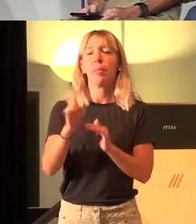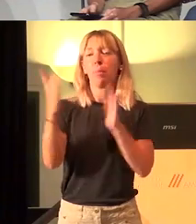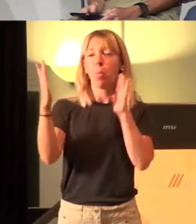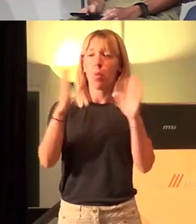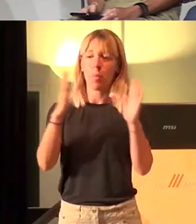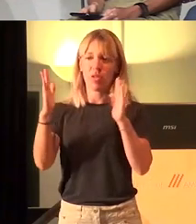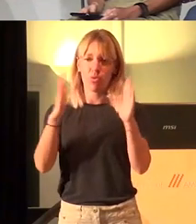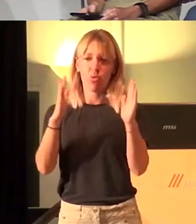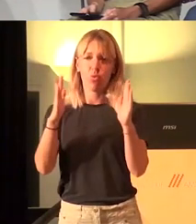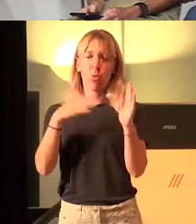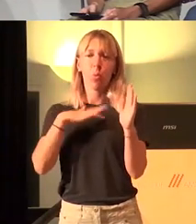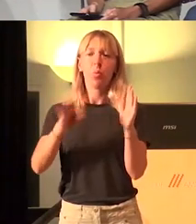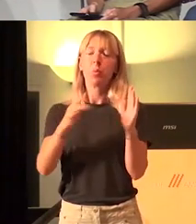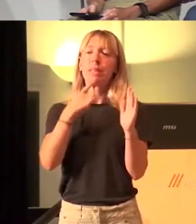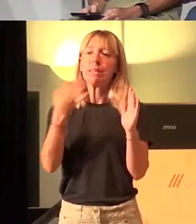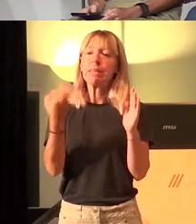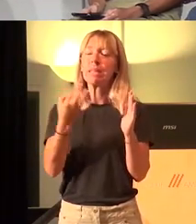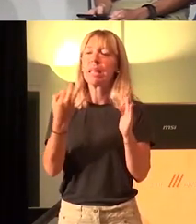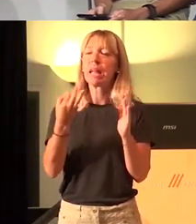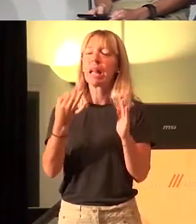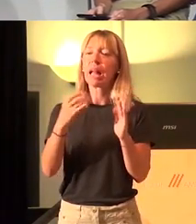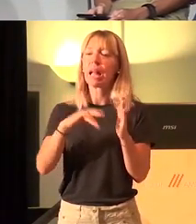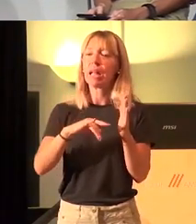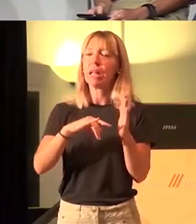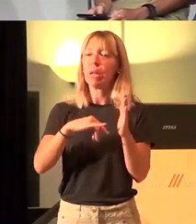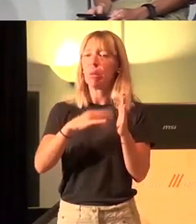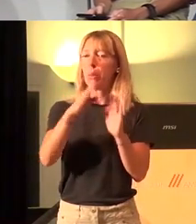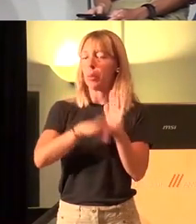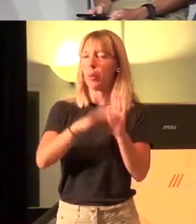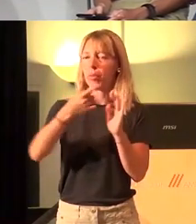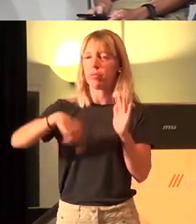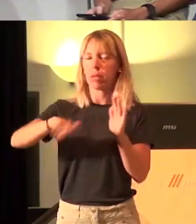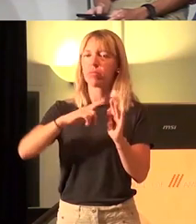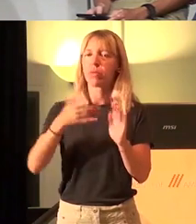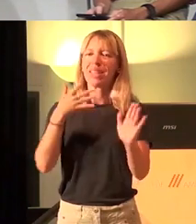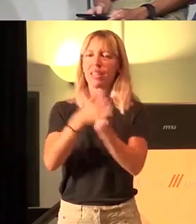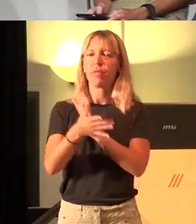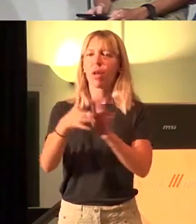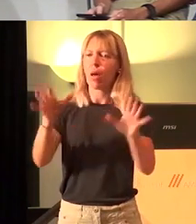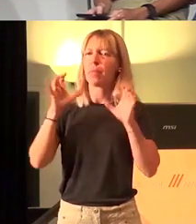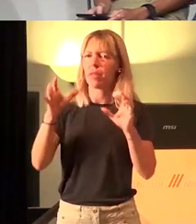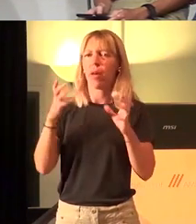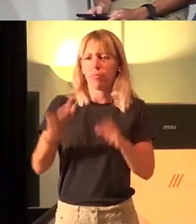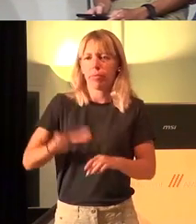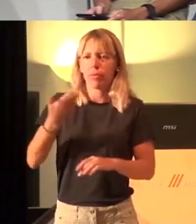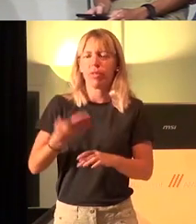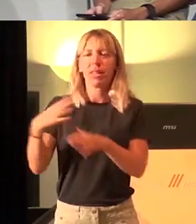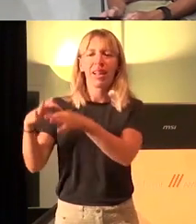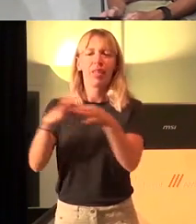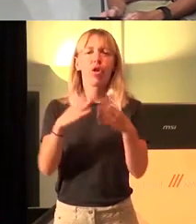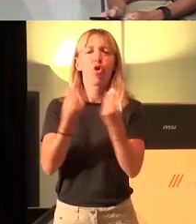momentos, podemos decir que Empowered Parents para nosotros estos 10 años ha supuesto un enorme aprendizaje en torno